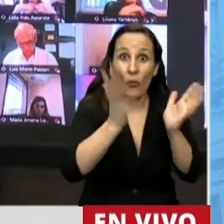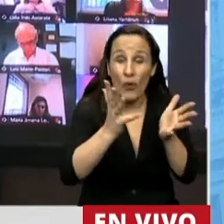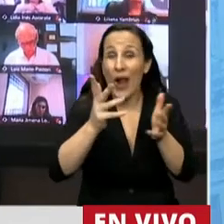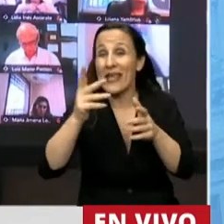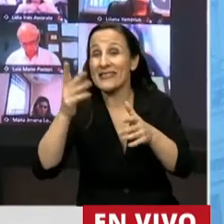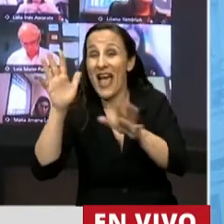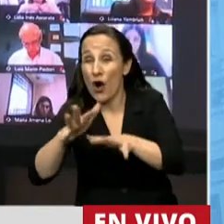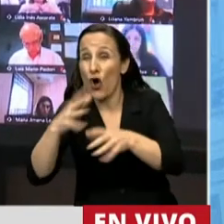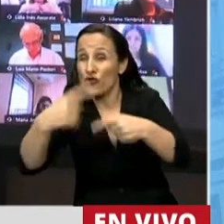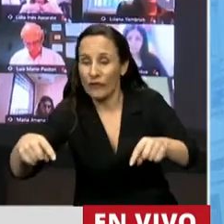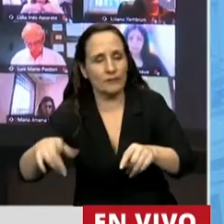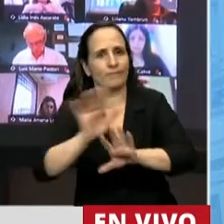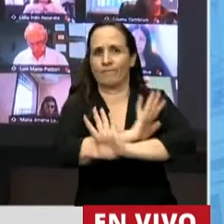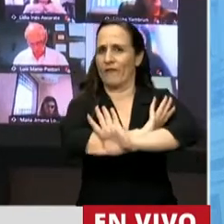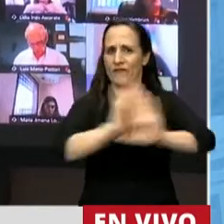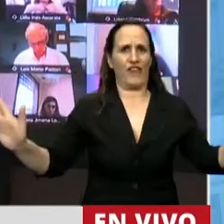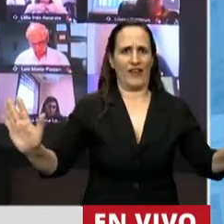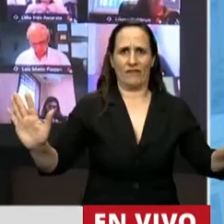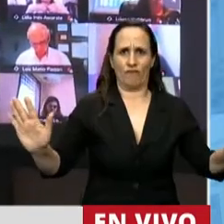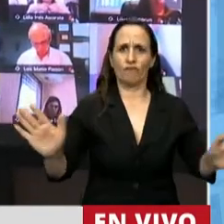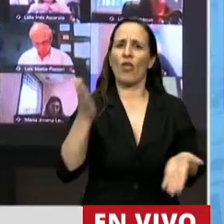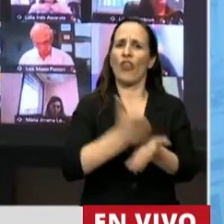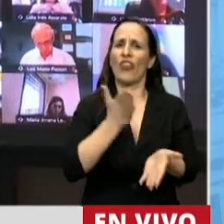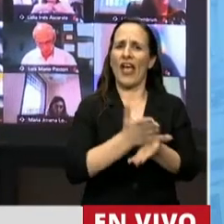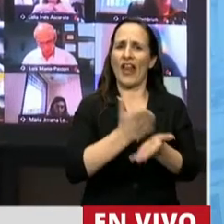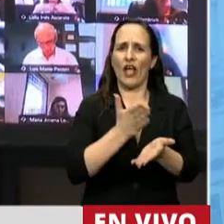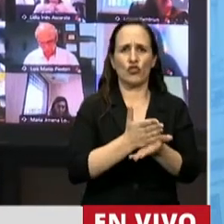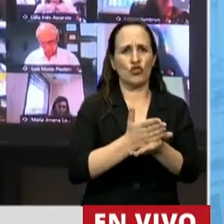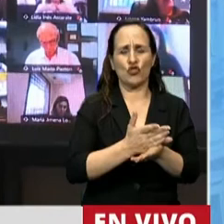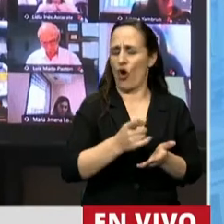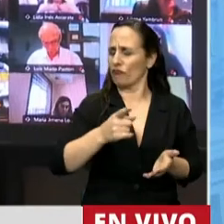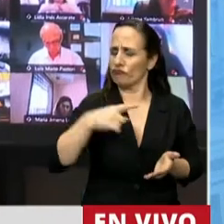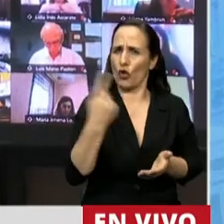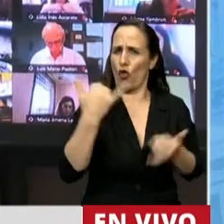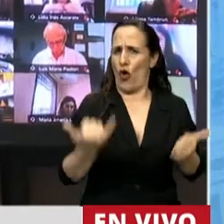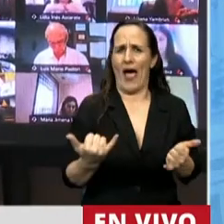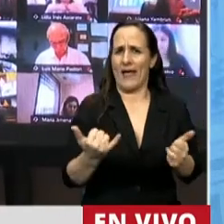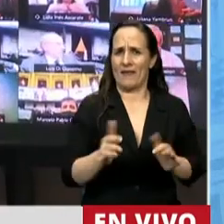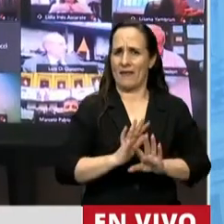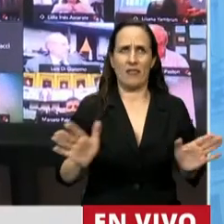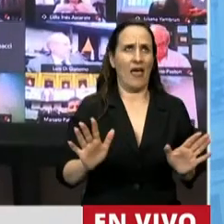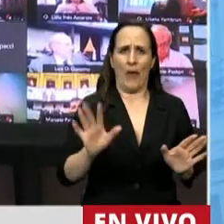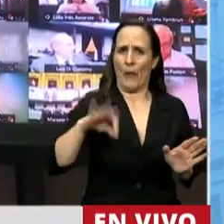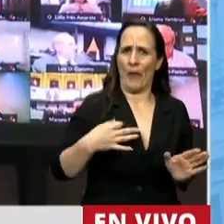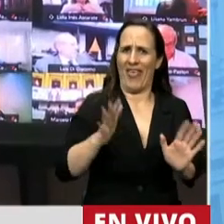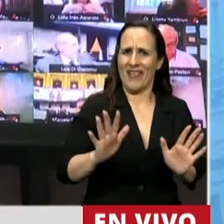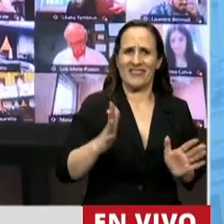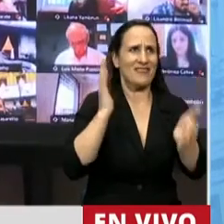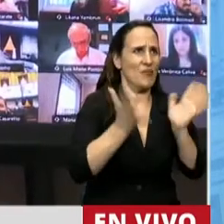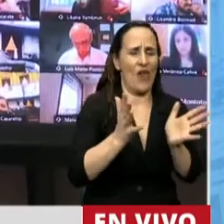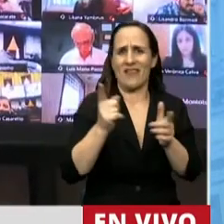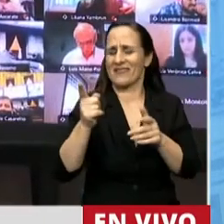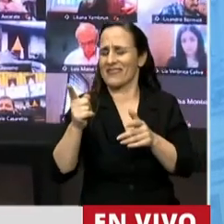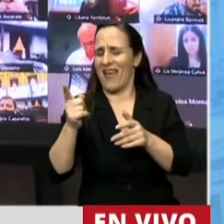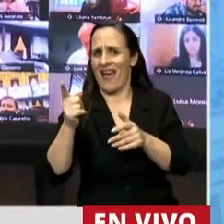reconocimiento al derecho fundamental que todos tenemos a un mundo de trabajo libre de violencia y de acoso, esta violencia y el acoso por